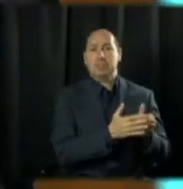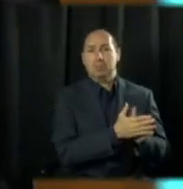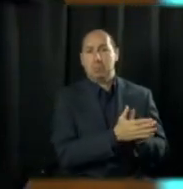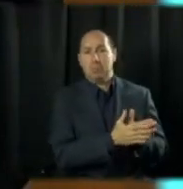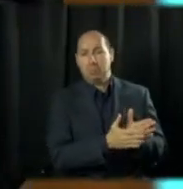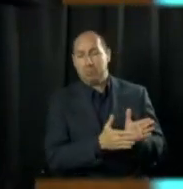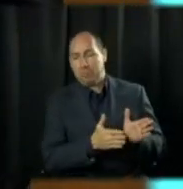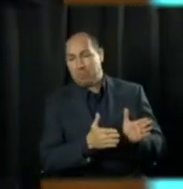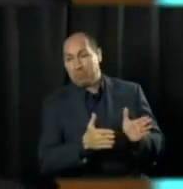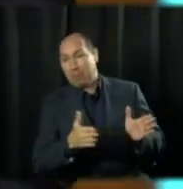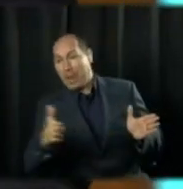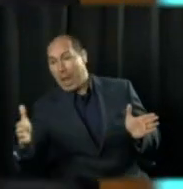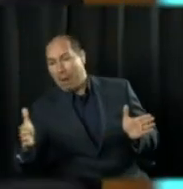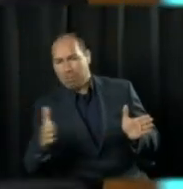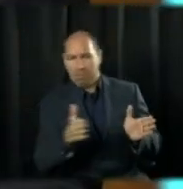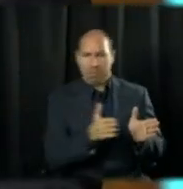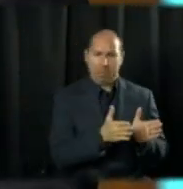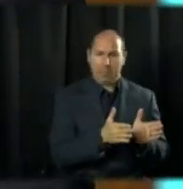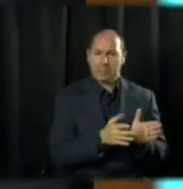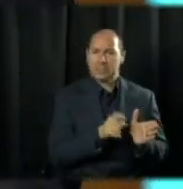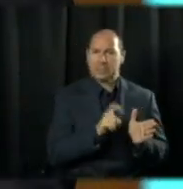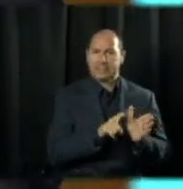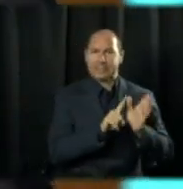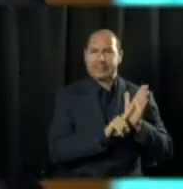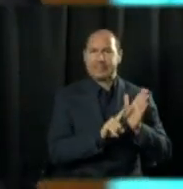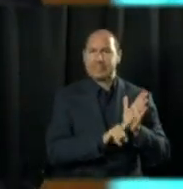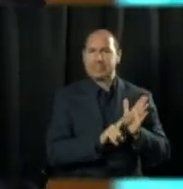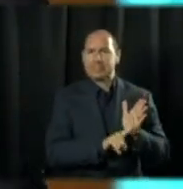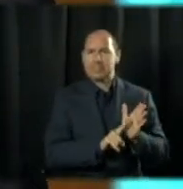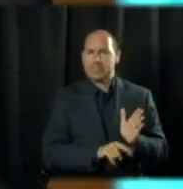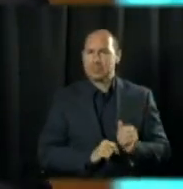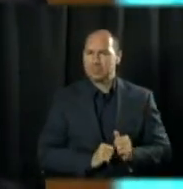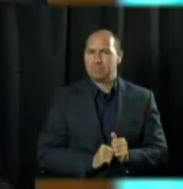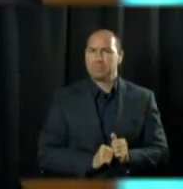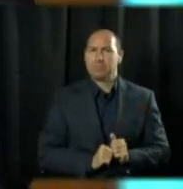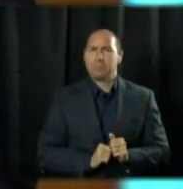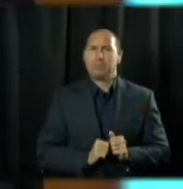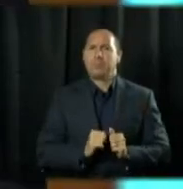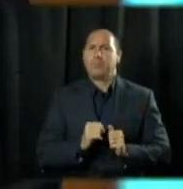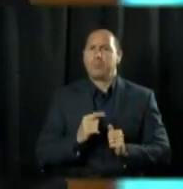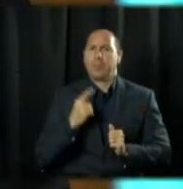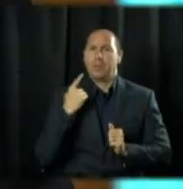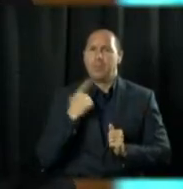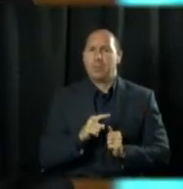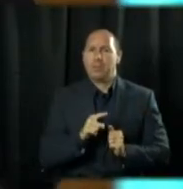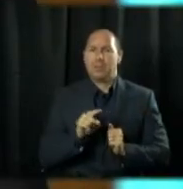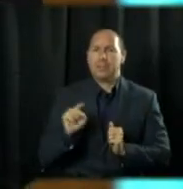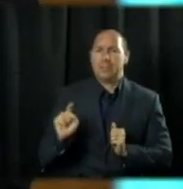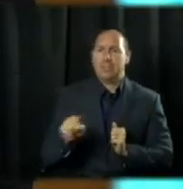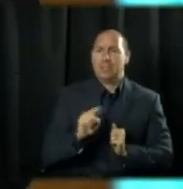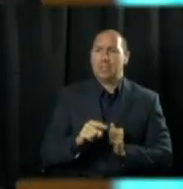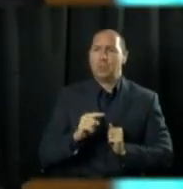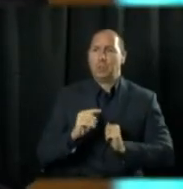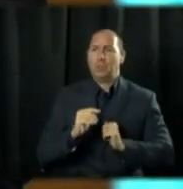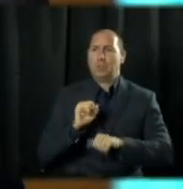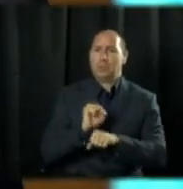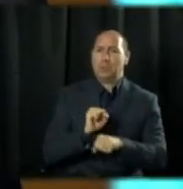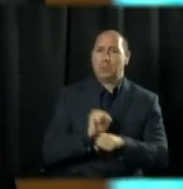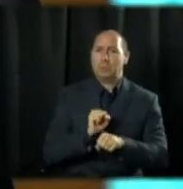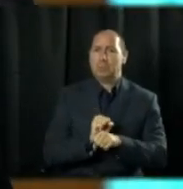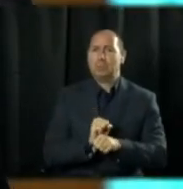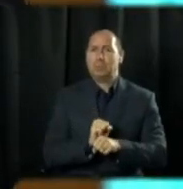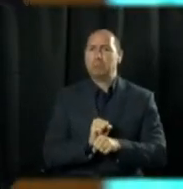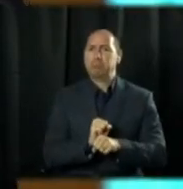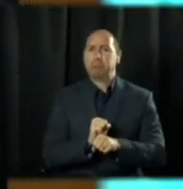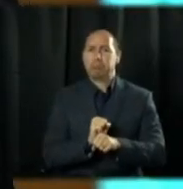y entonces revisar con cuál es el costo menor posible que sea para desarrolladores